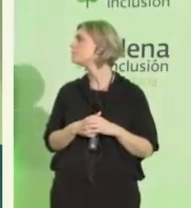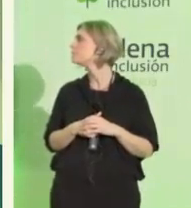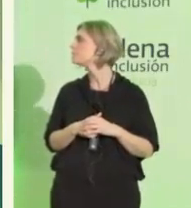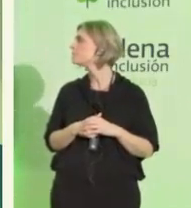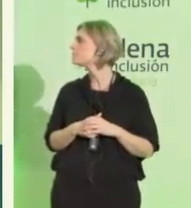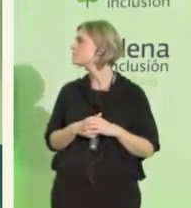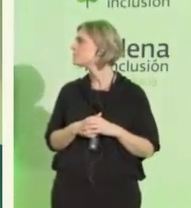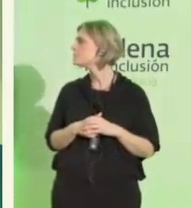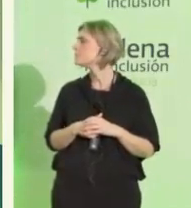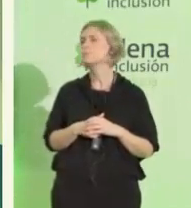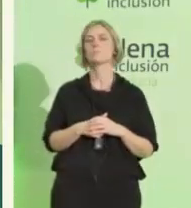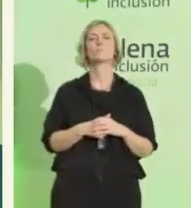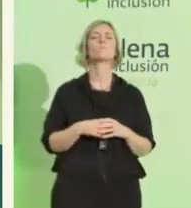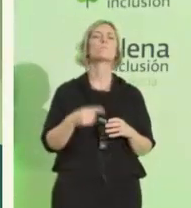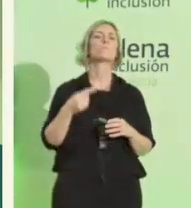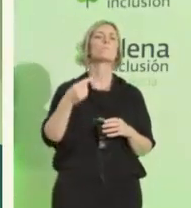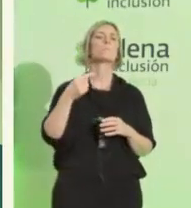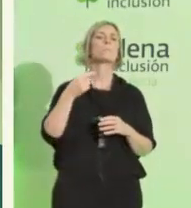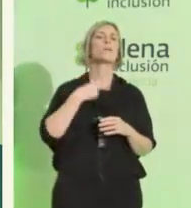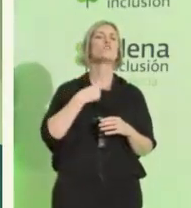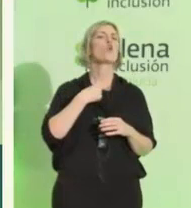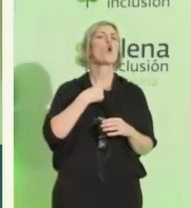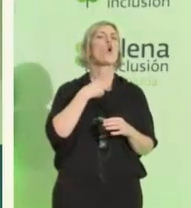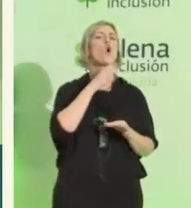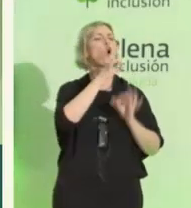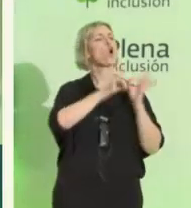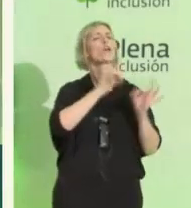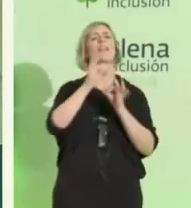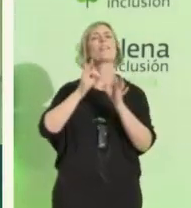participo en muchas organizaciones